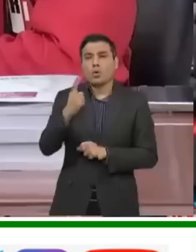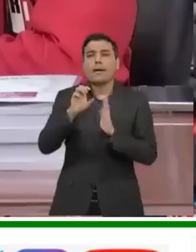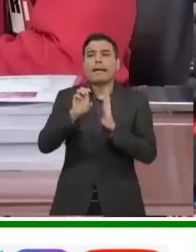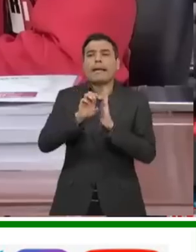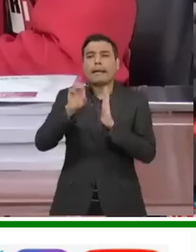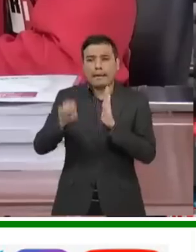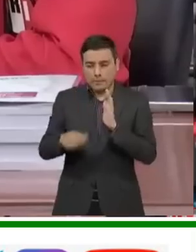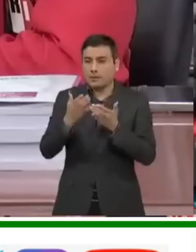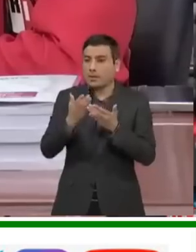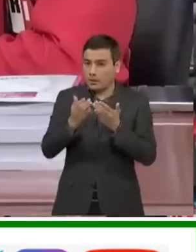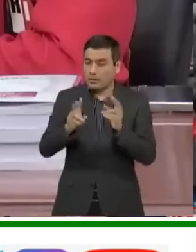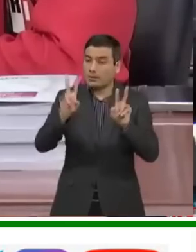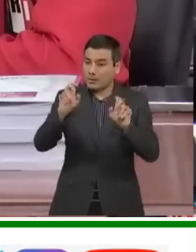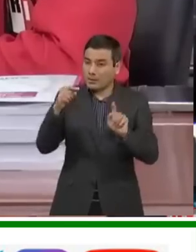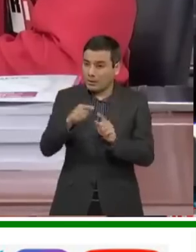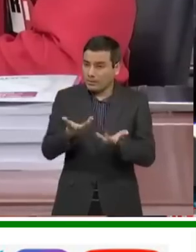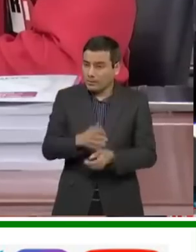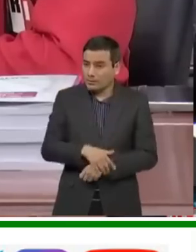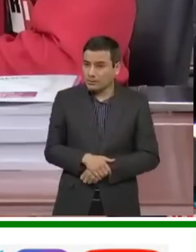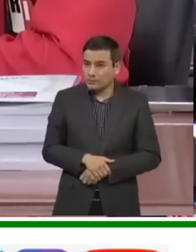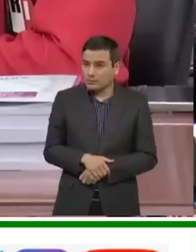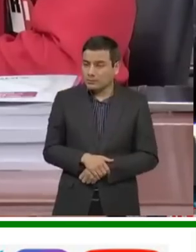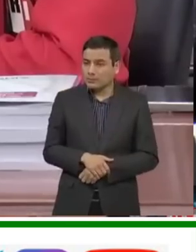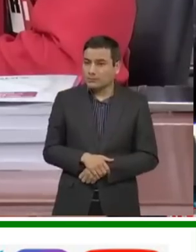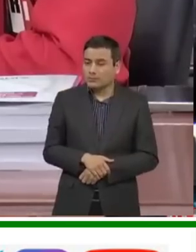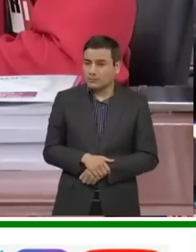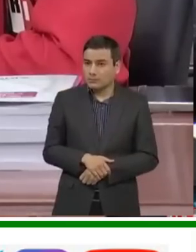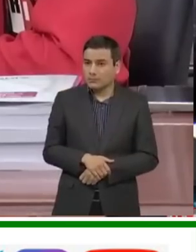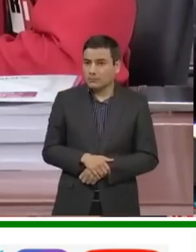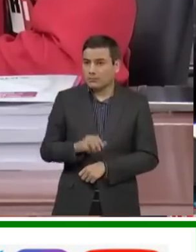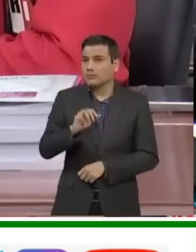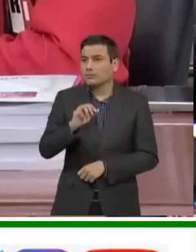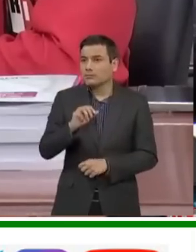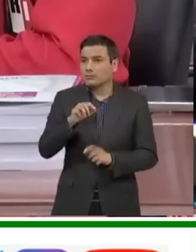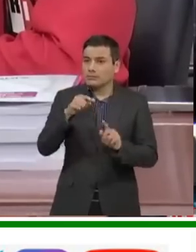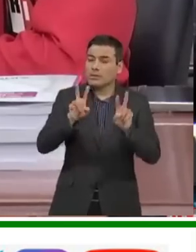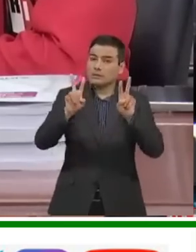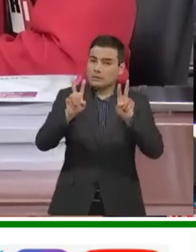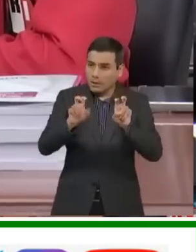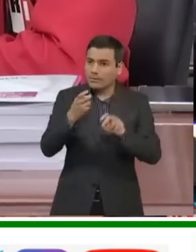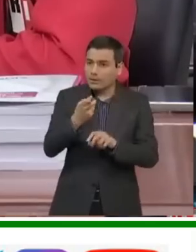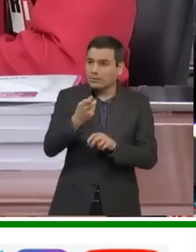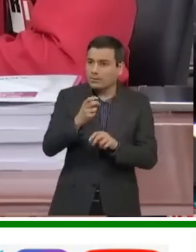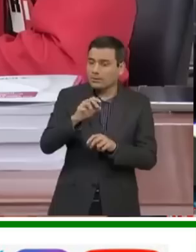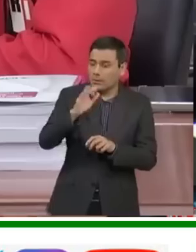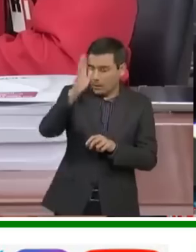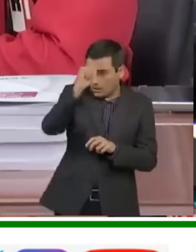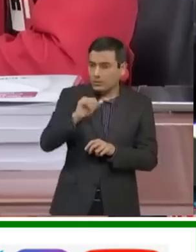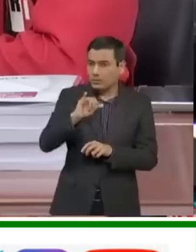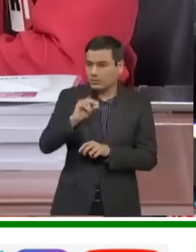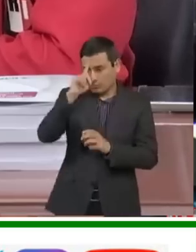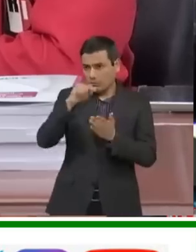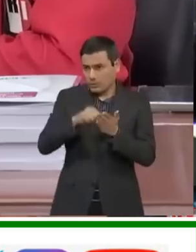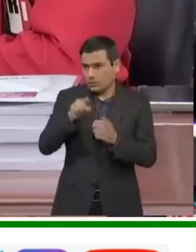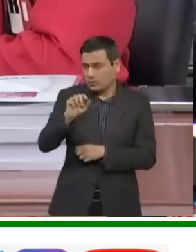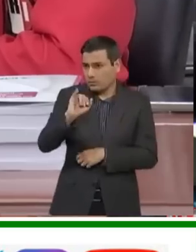ejemplo, ahora vámonos a la discusión de estamos a favor, en contra, argumentos a favor, en contra. Creo que está dando argumentos a